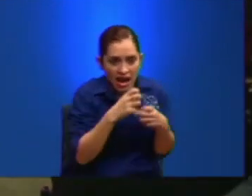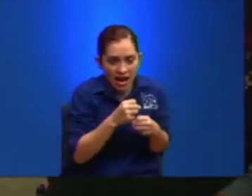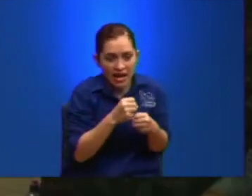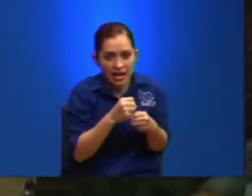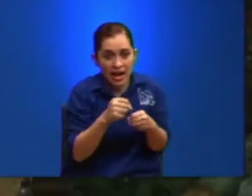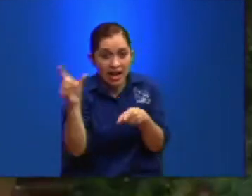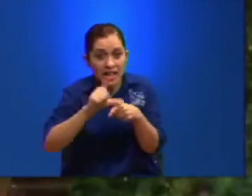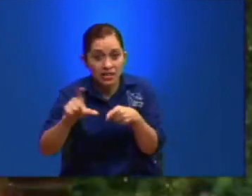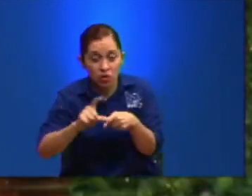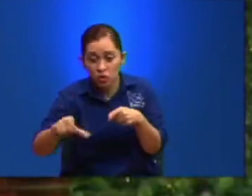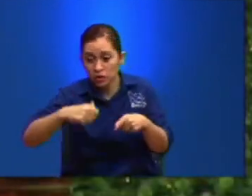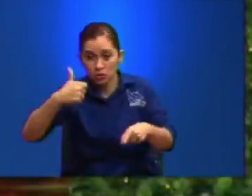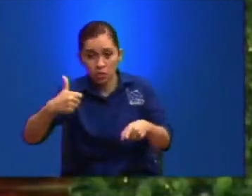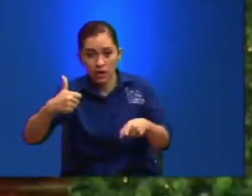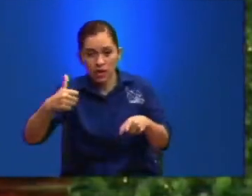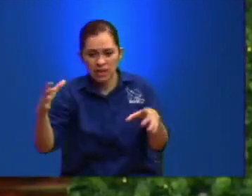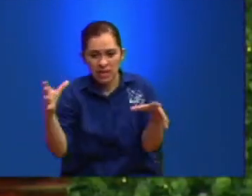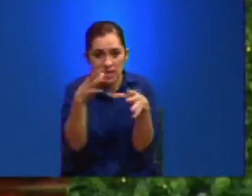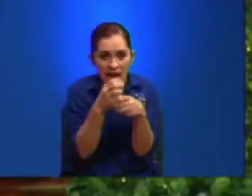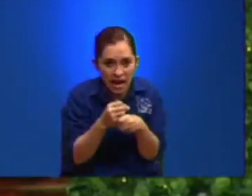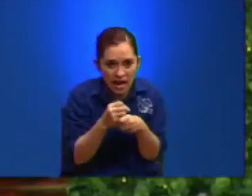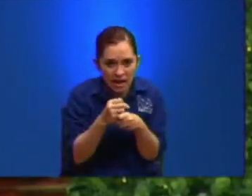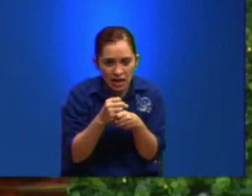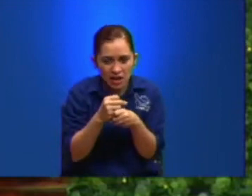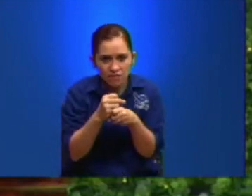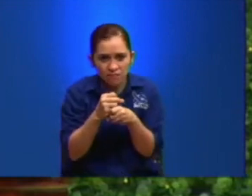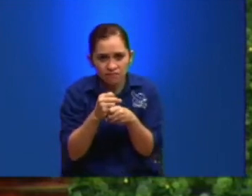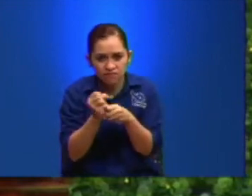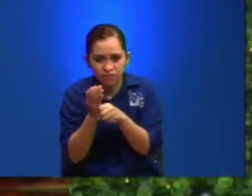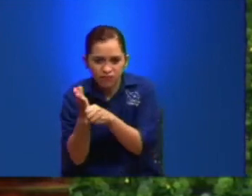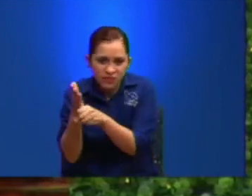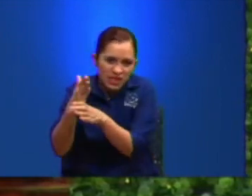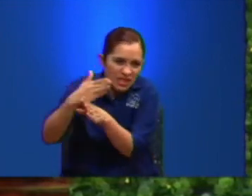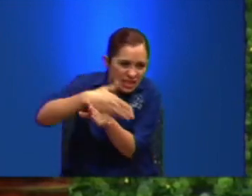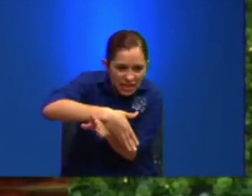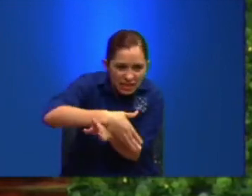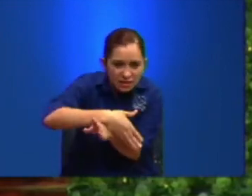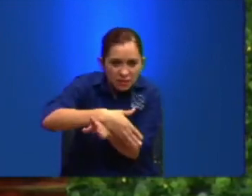tuercen las tergiversa y las convierte en malas